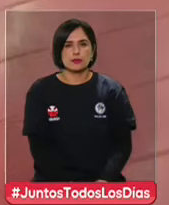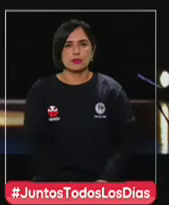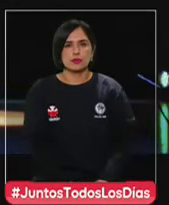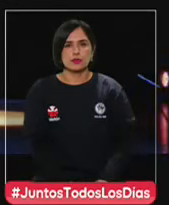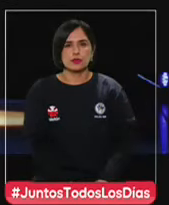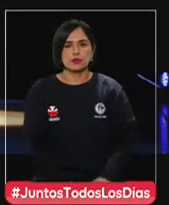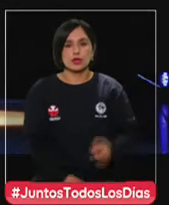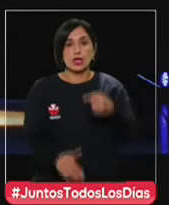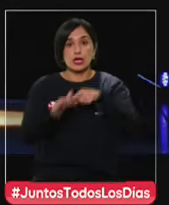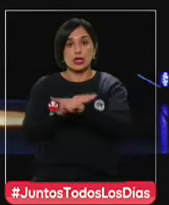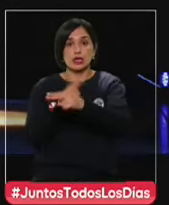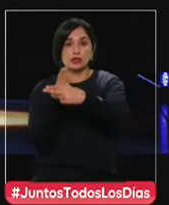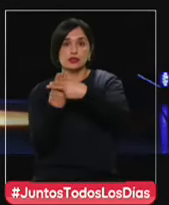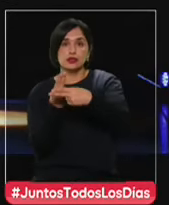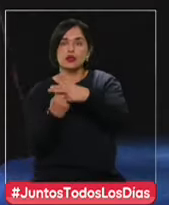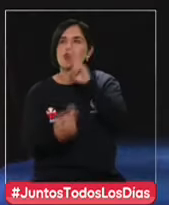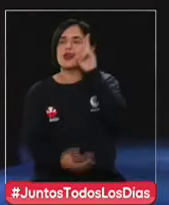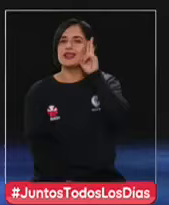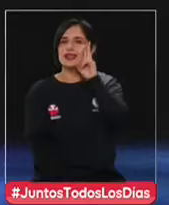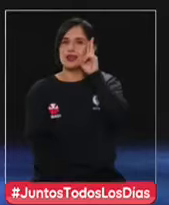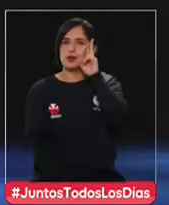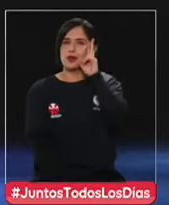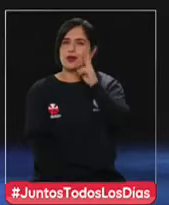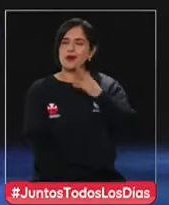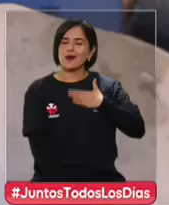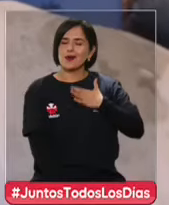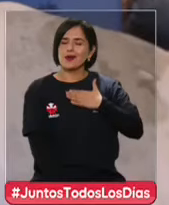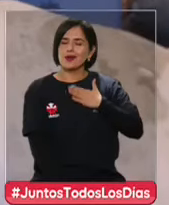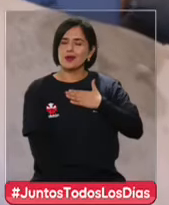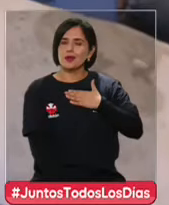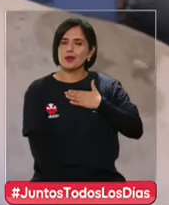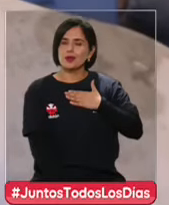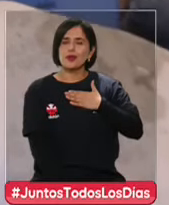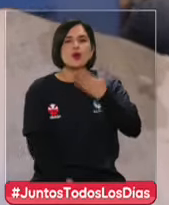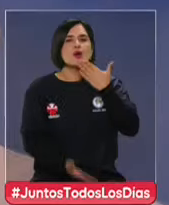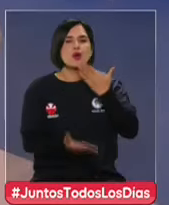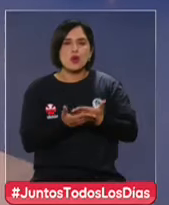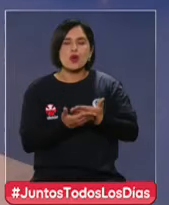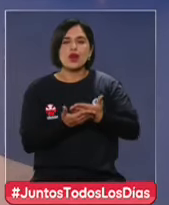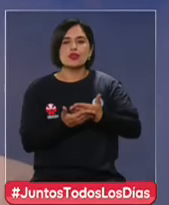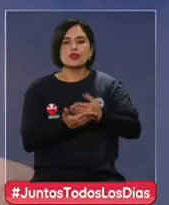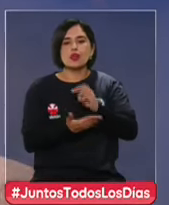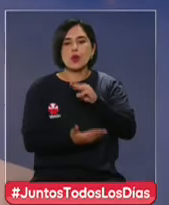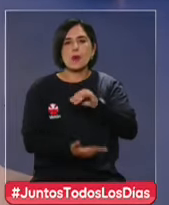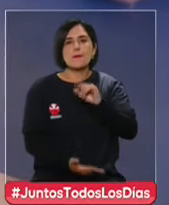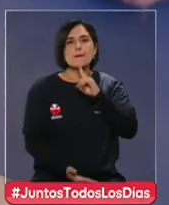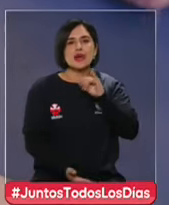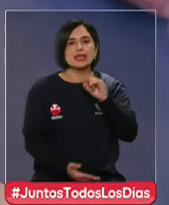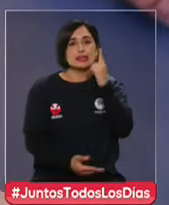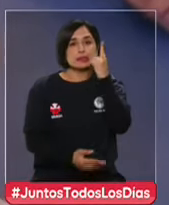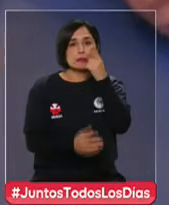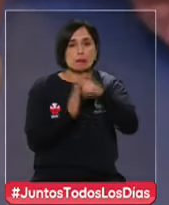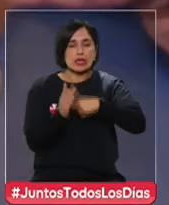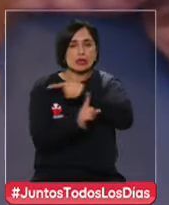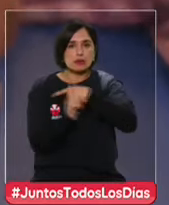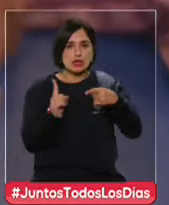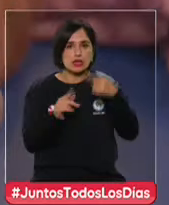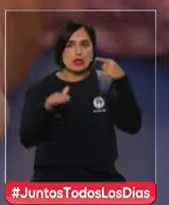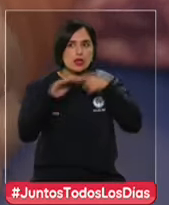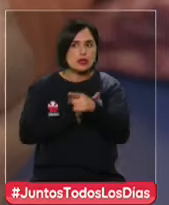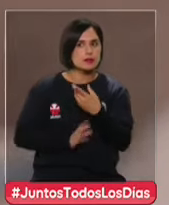Mi ingreso a Teletón lo recuerdo latente en mi corazón. Fue cuando la Mati tenía 1 mes y medio. Entré con